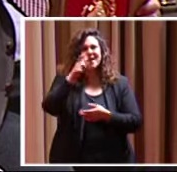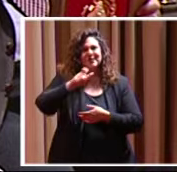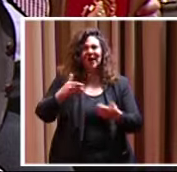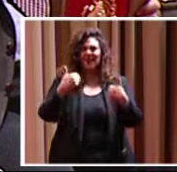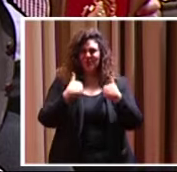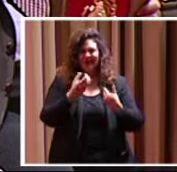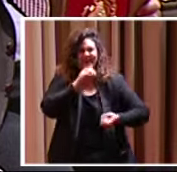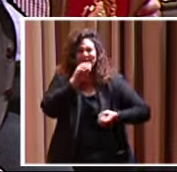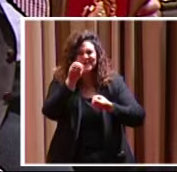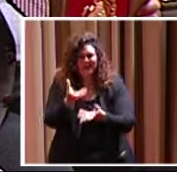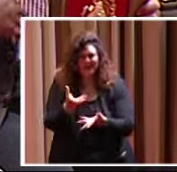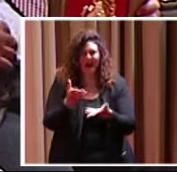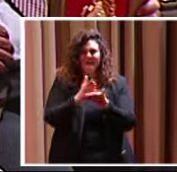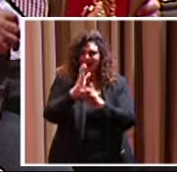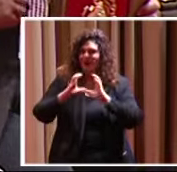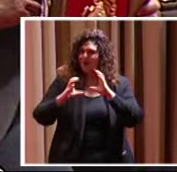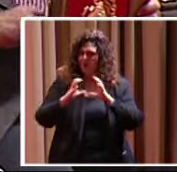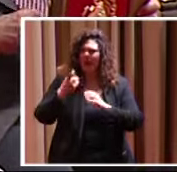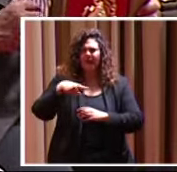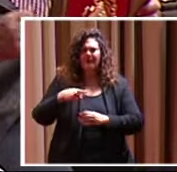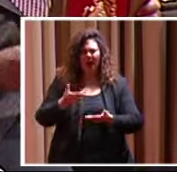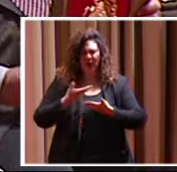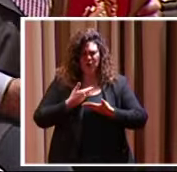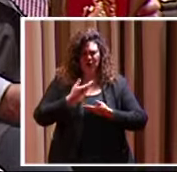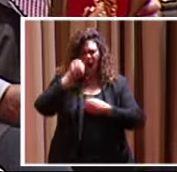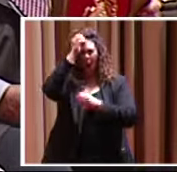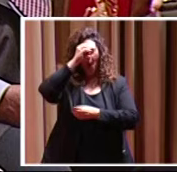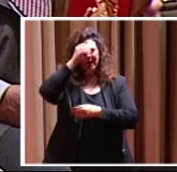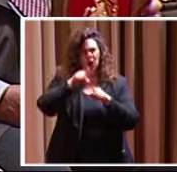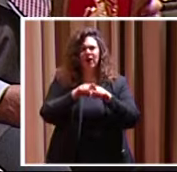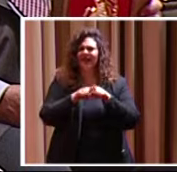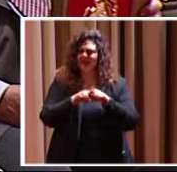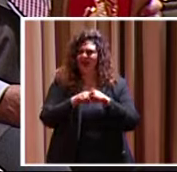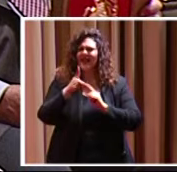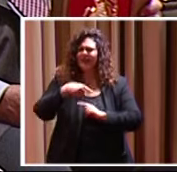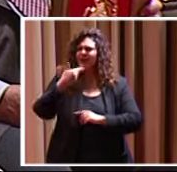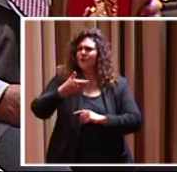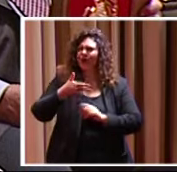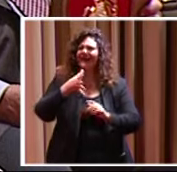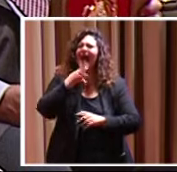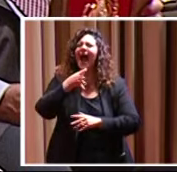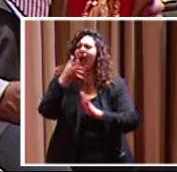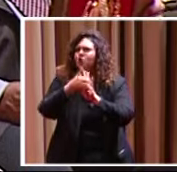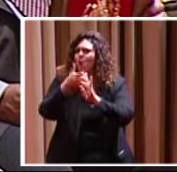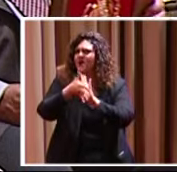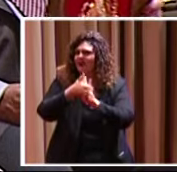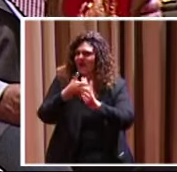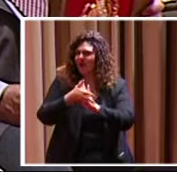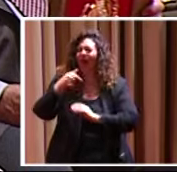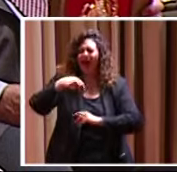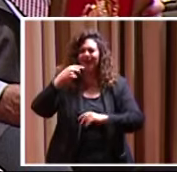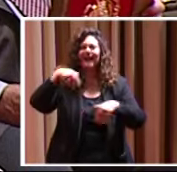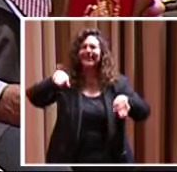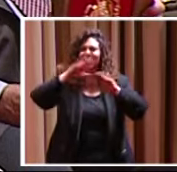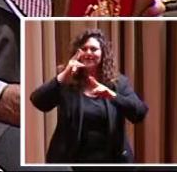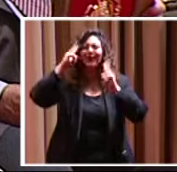informan, que nos hacen también ser críticos, que nos enseñan el valor de la argumentación, reconocidos aquí esta noche en